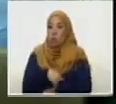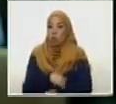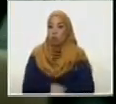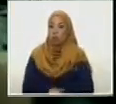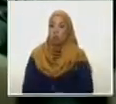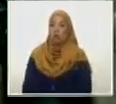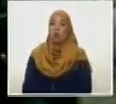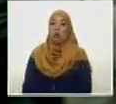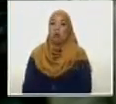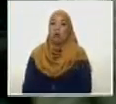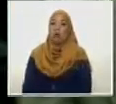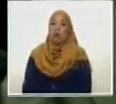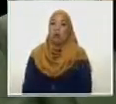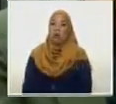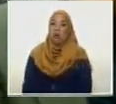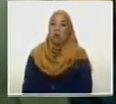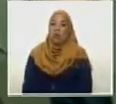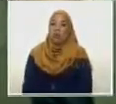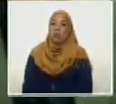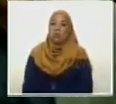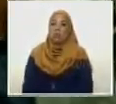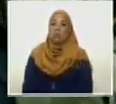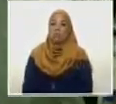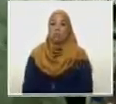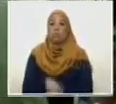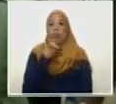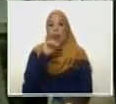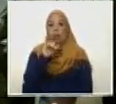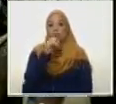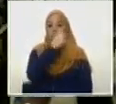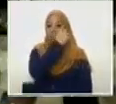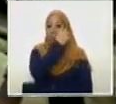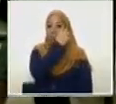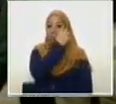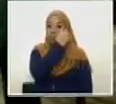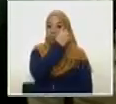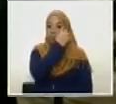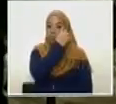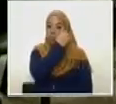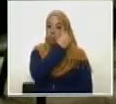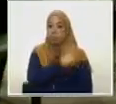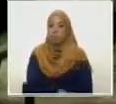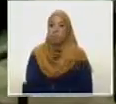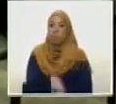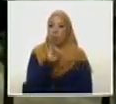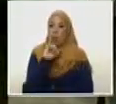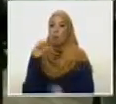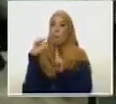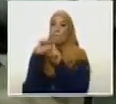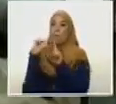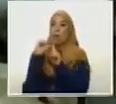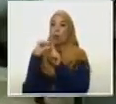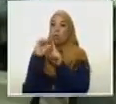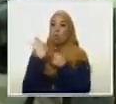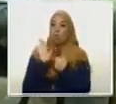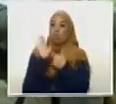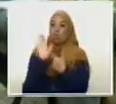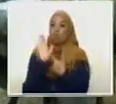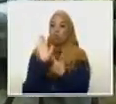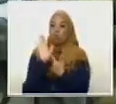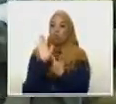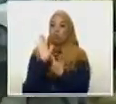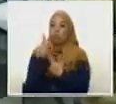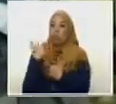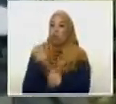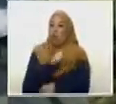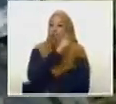porque son letras, pero letras que muestran una